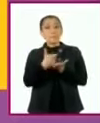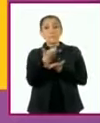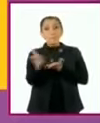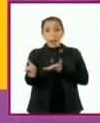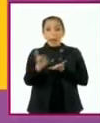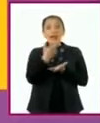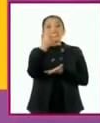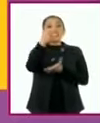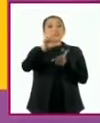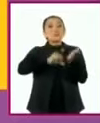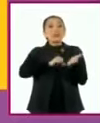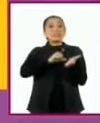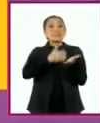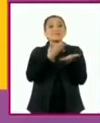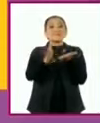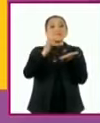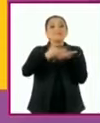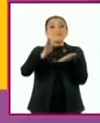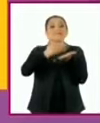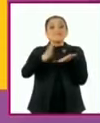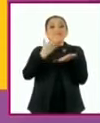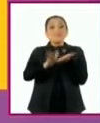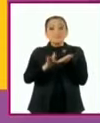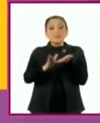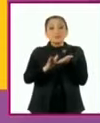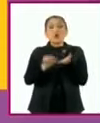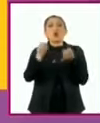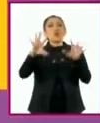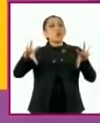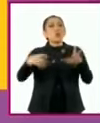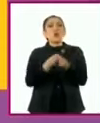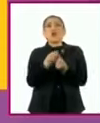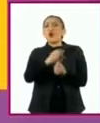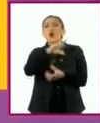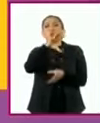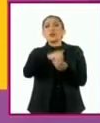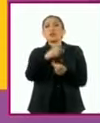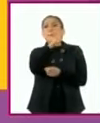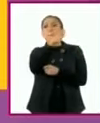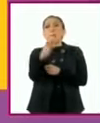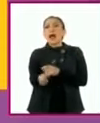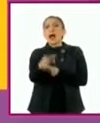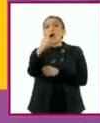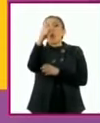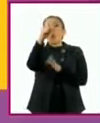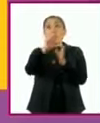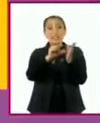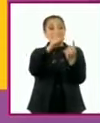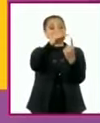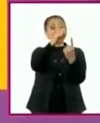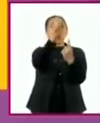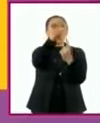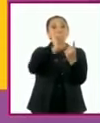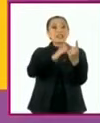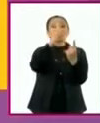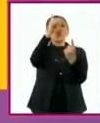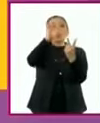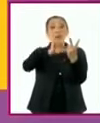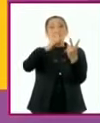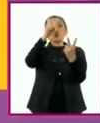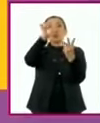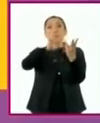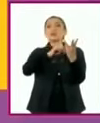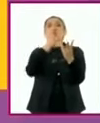a 6 meses sin intereses. ¿Cuánto tiene que pagar Gilberto mensualmente? Es decir, ¿de cuánto será su